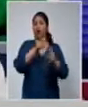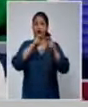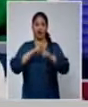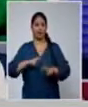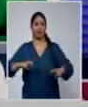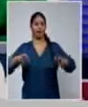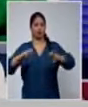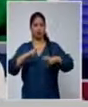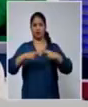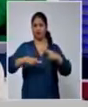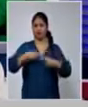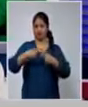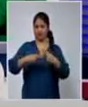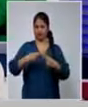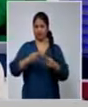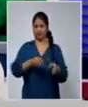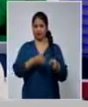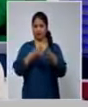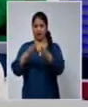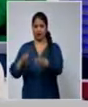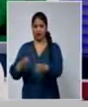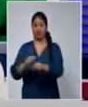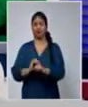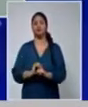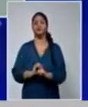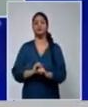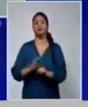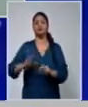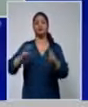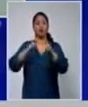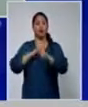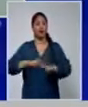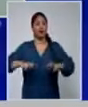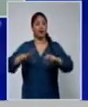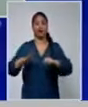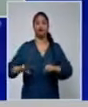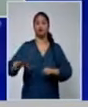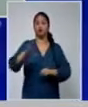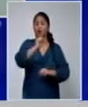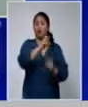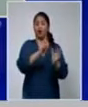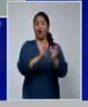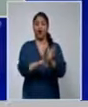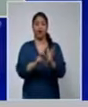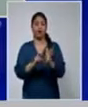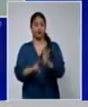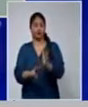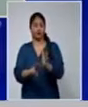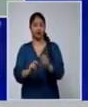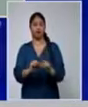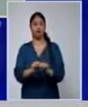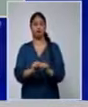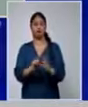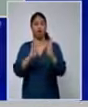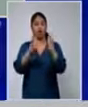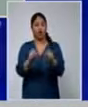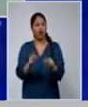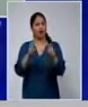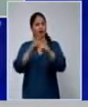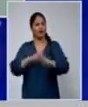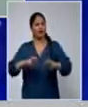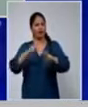analizadas. Procesadas muestras de todos los territorios, La Habana con el mayor número,